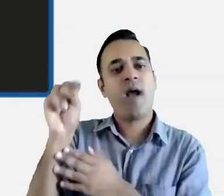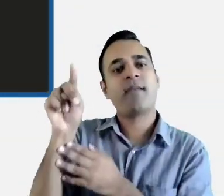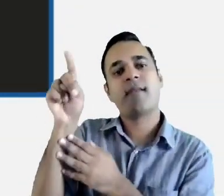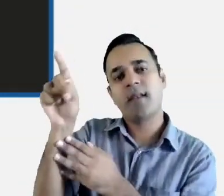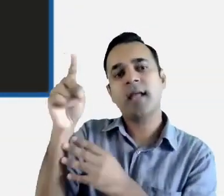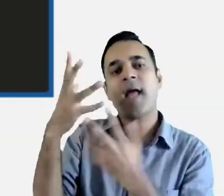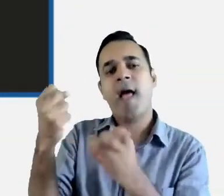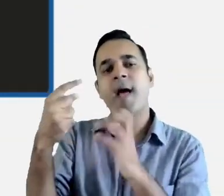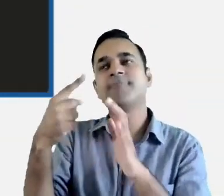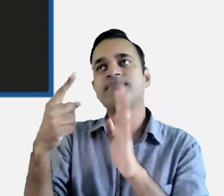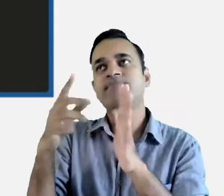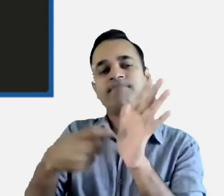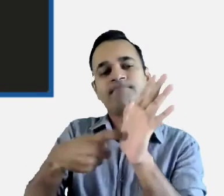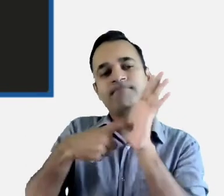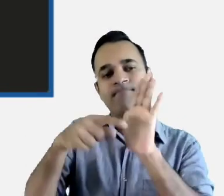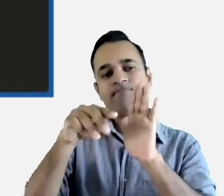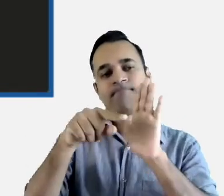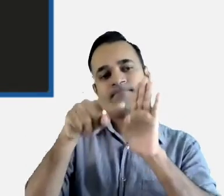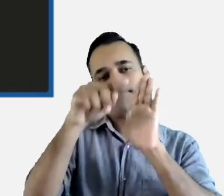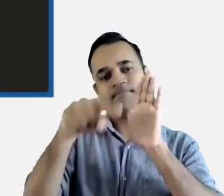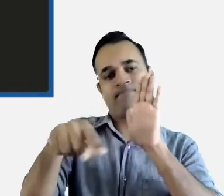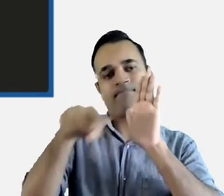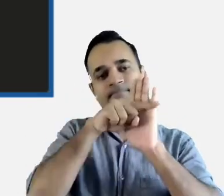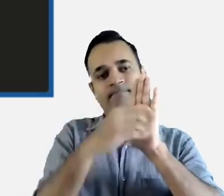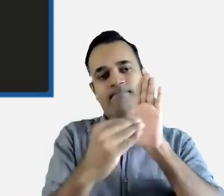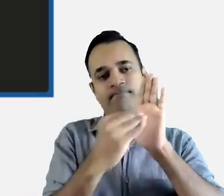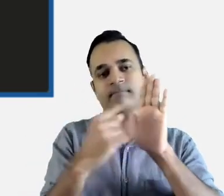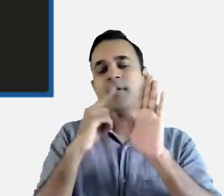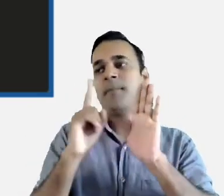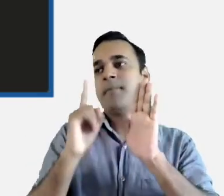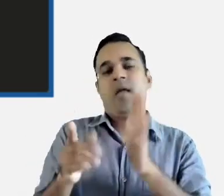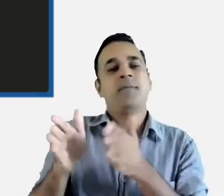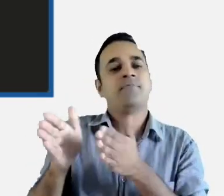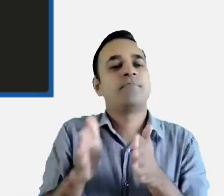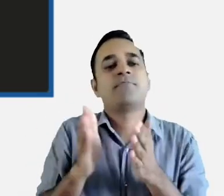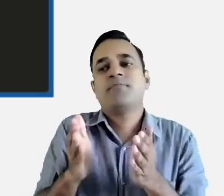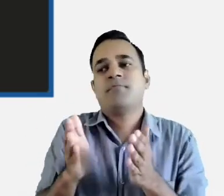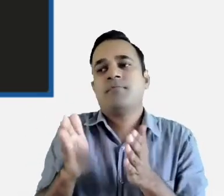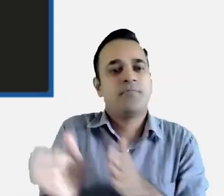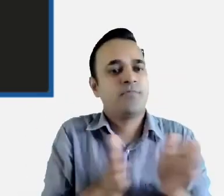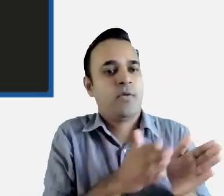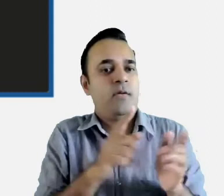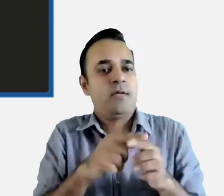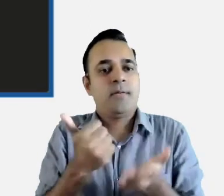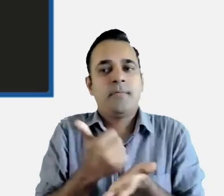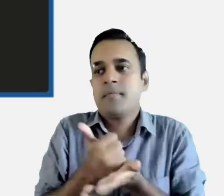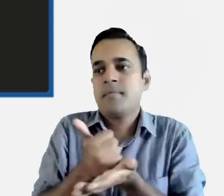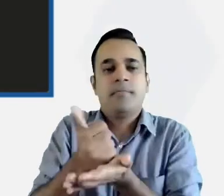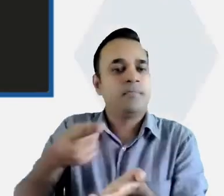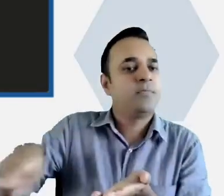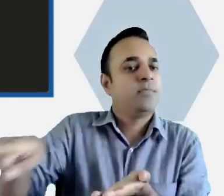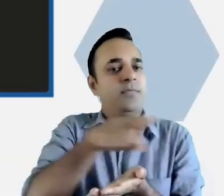nos vamos a referir a 6 dimensiones de esa posible colaboración. En primer lugar, lo que